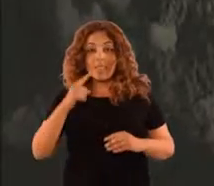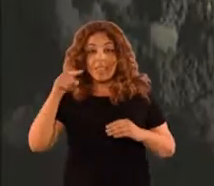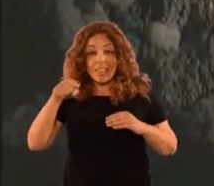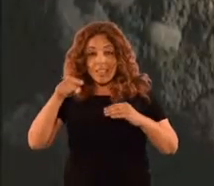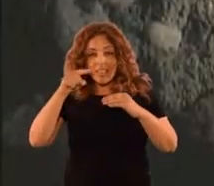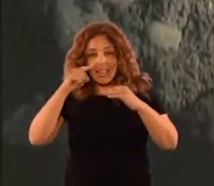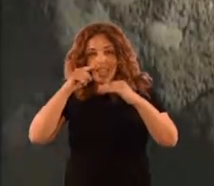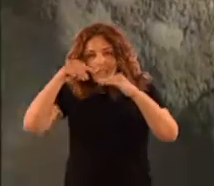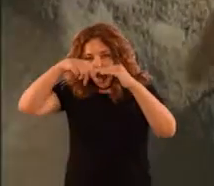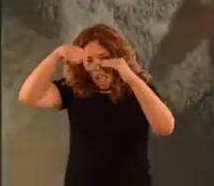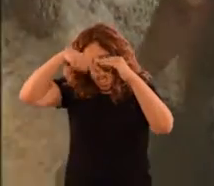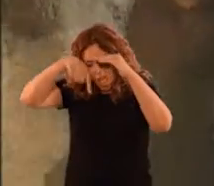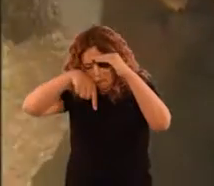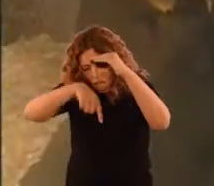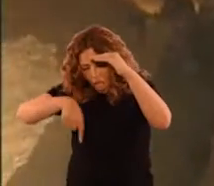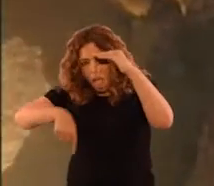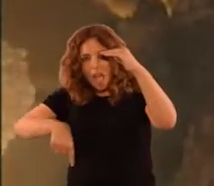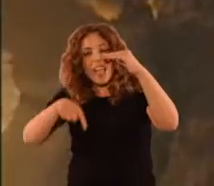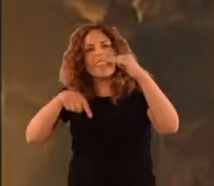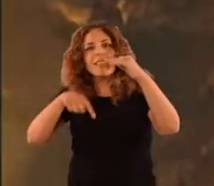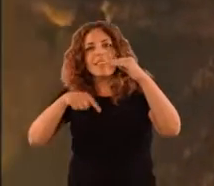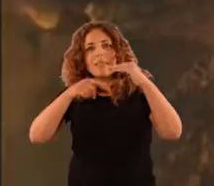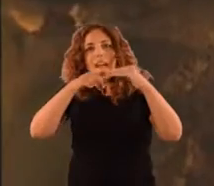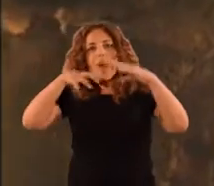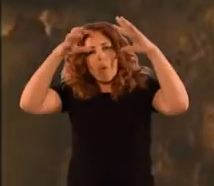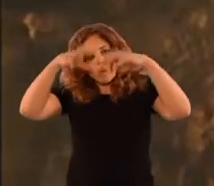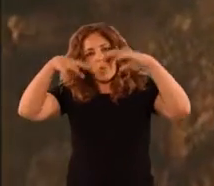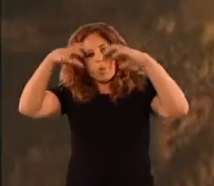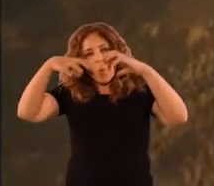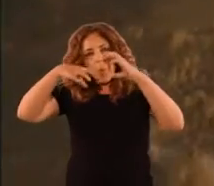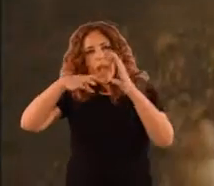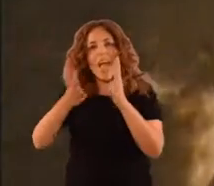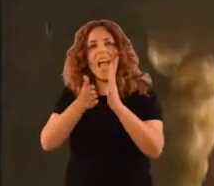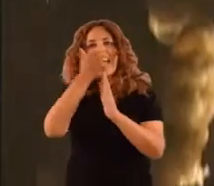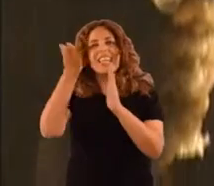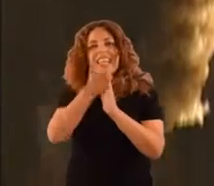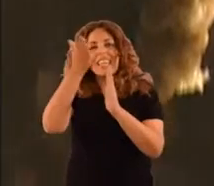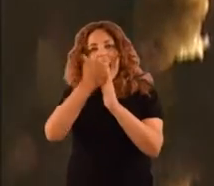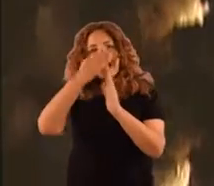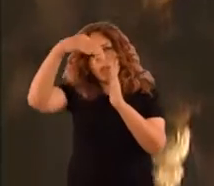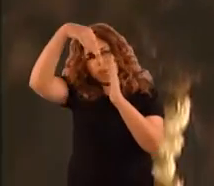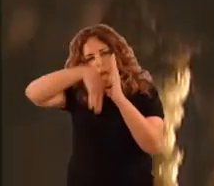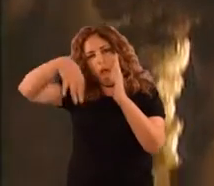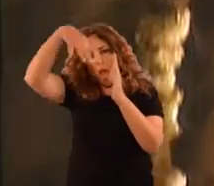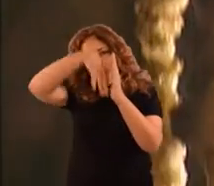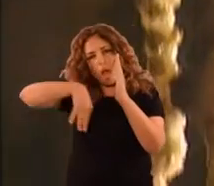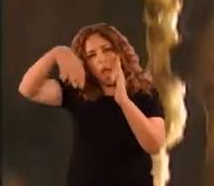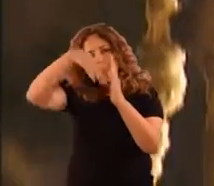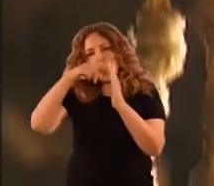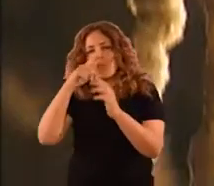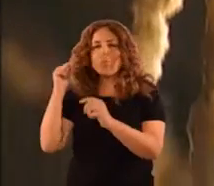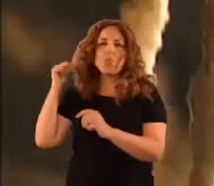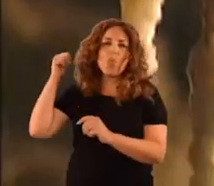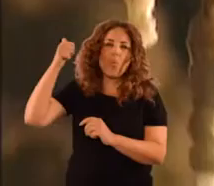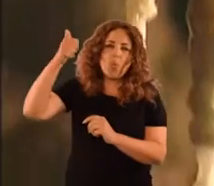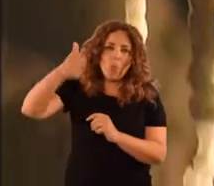Un mundo subterráneo, labrado por la acción del agua de lluvia sobre una roca de yeso a lo largo de cientos de miles de